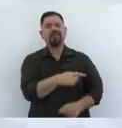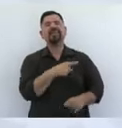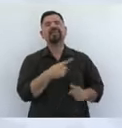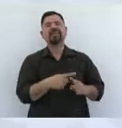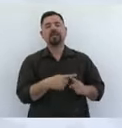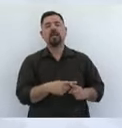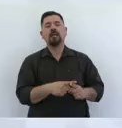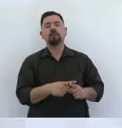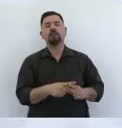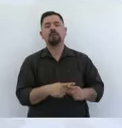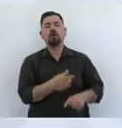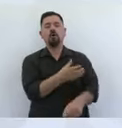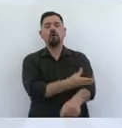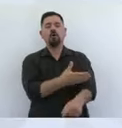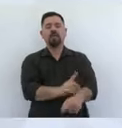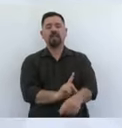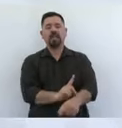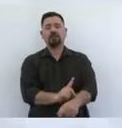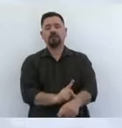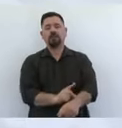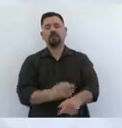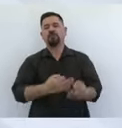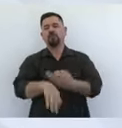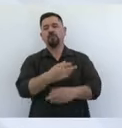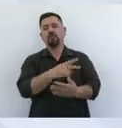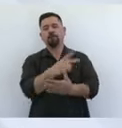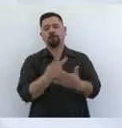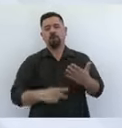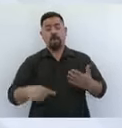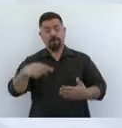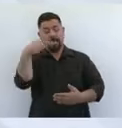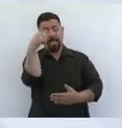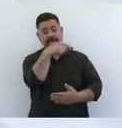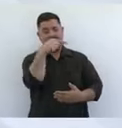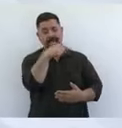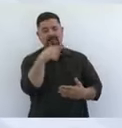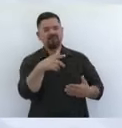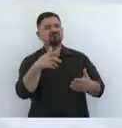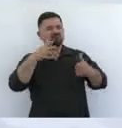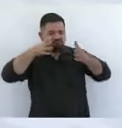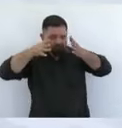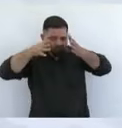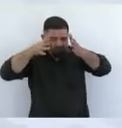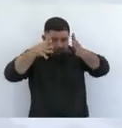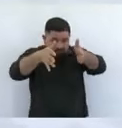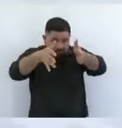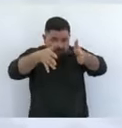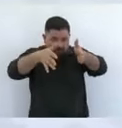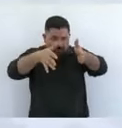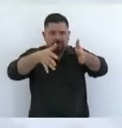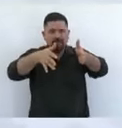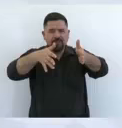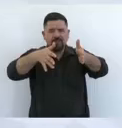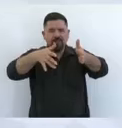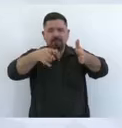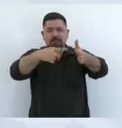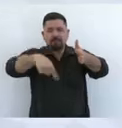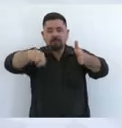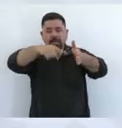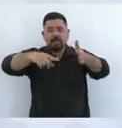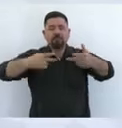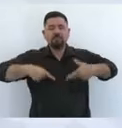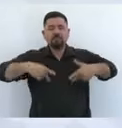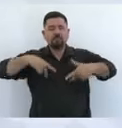coordinador de todos los programas dedicados a la población